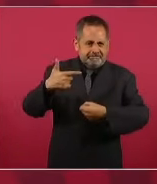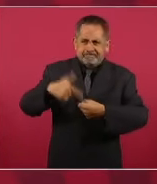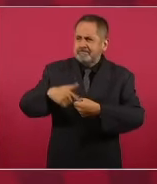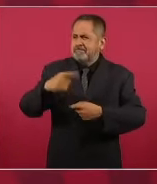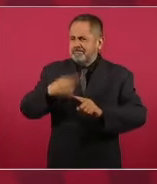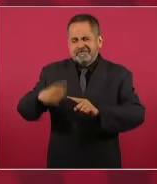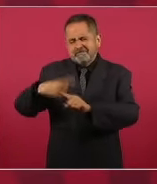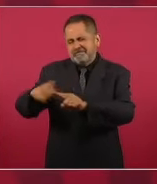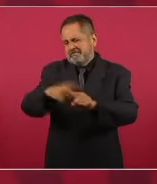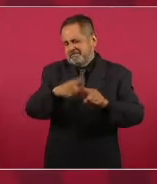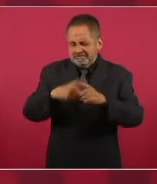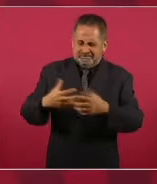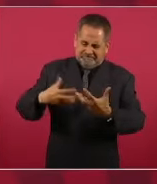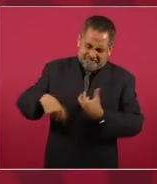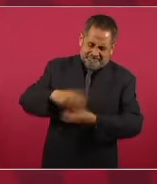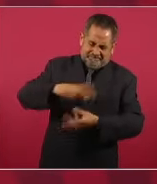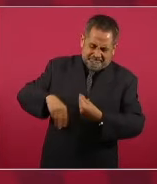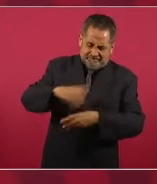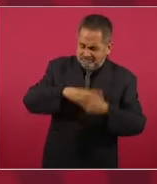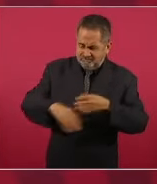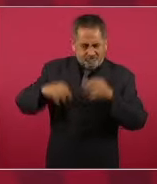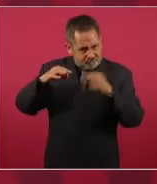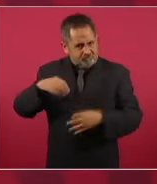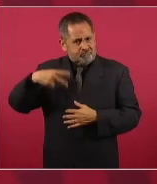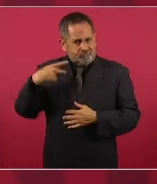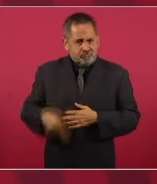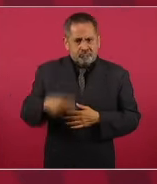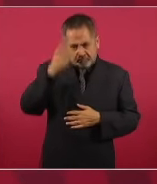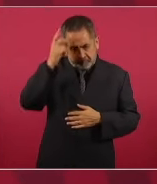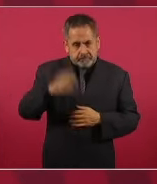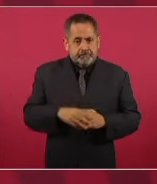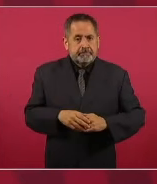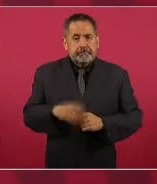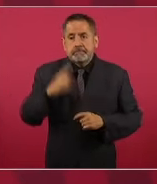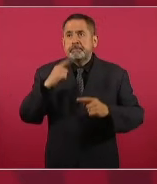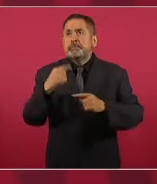Vamos a lograrlo en energético, desde el año próximo.